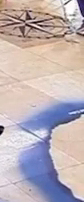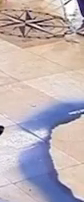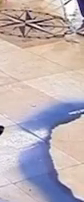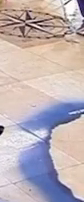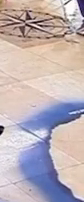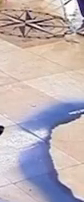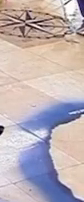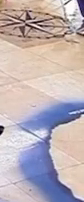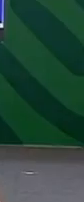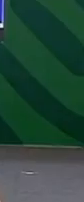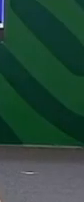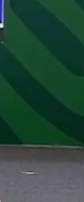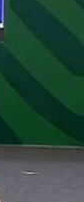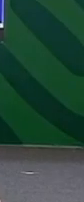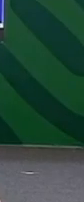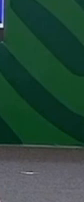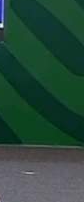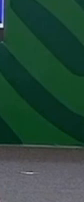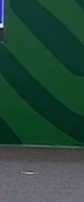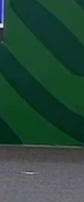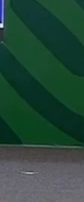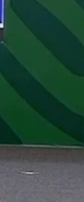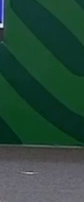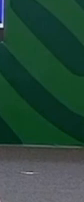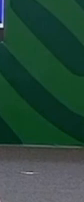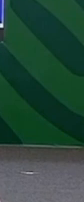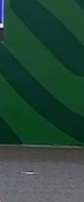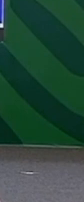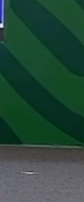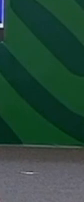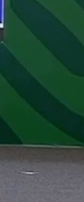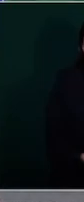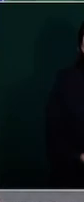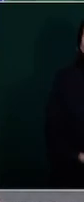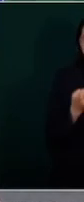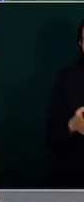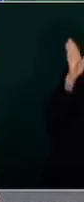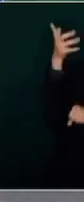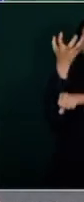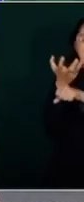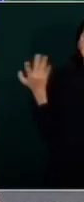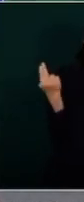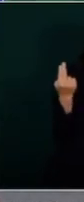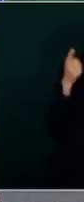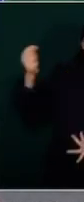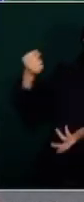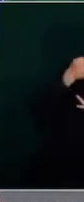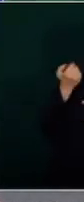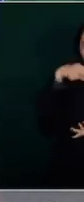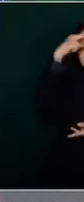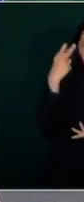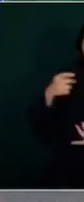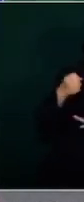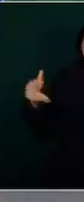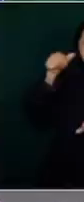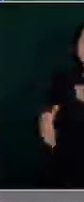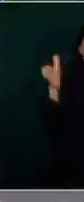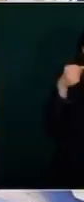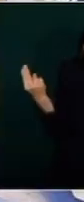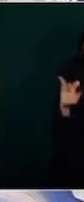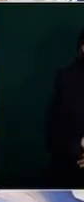que hay acuerdo con el gobierno estás unidos porque nos conviene porque significa inversión méxico es de los países y no